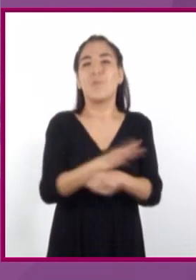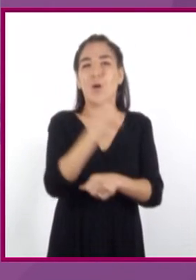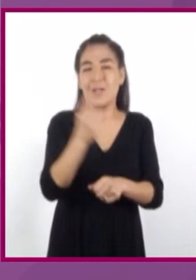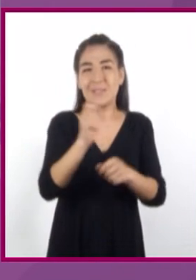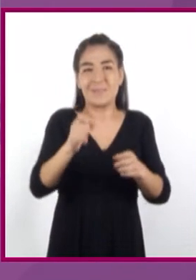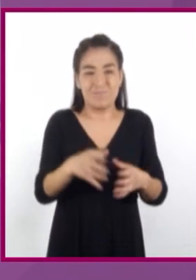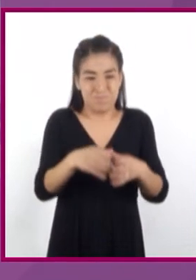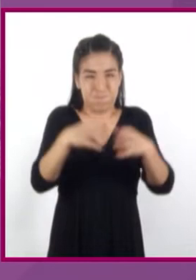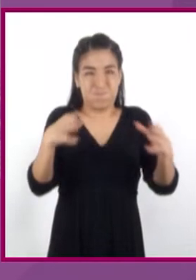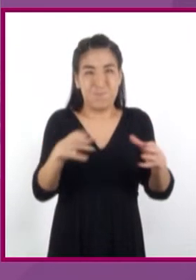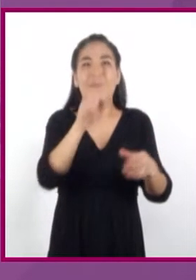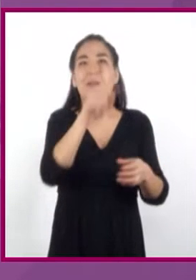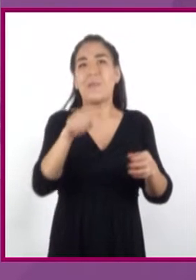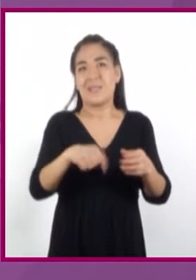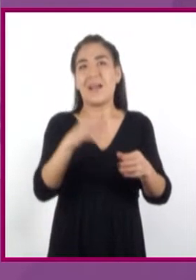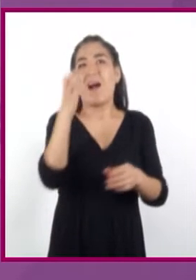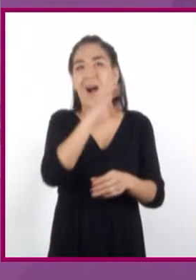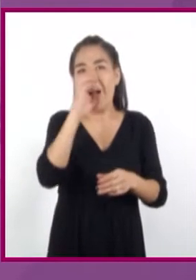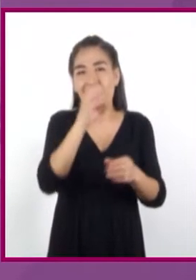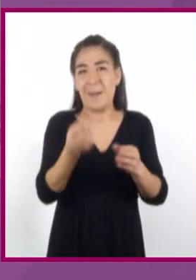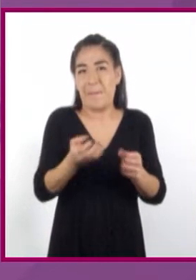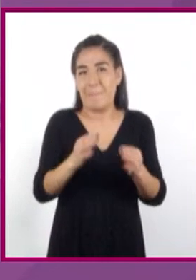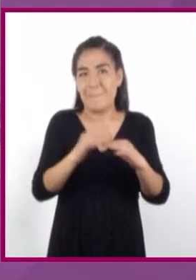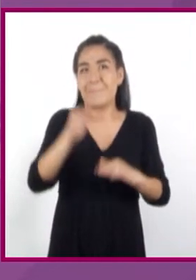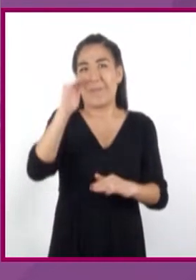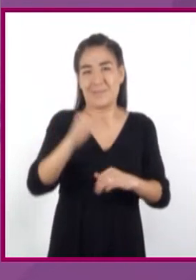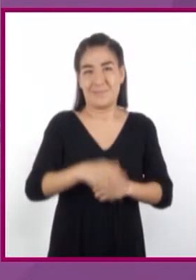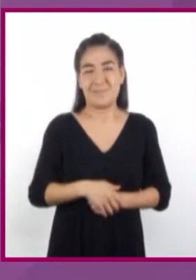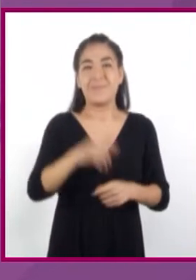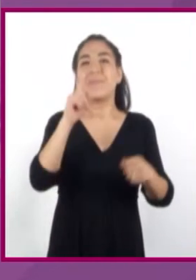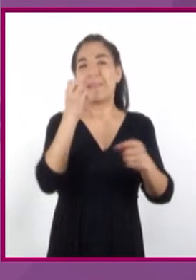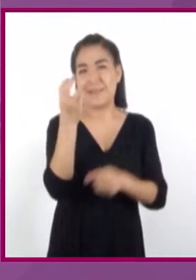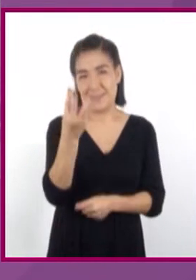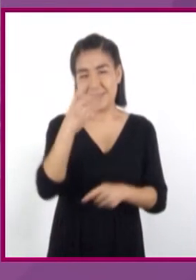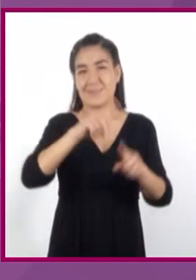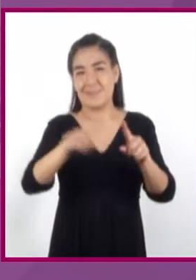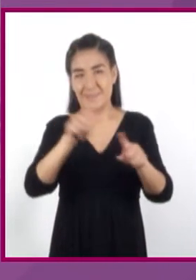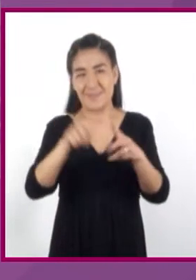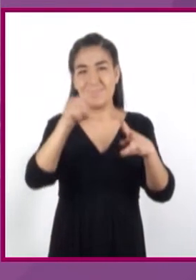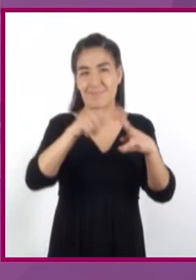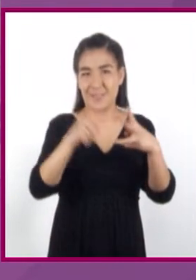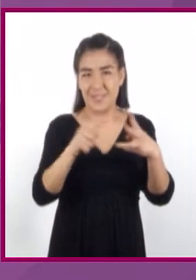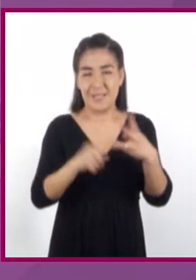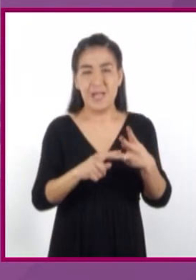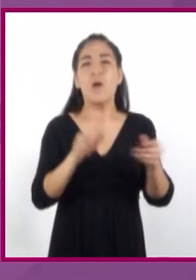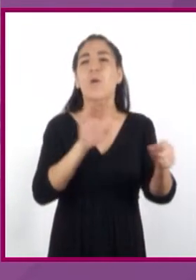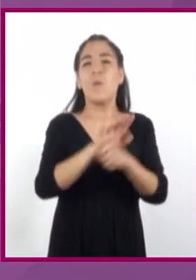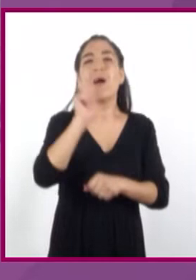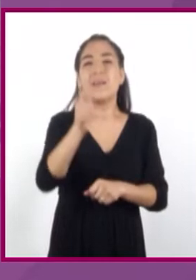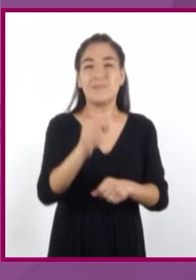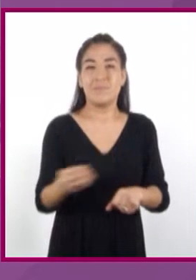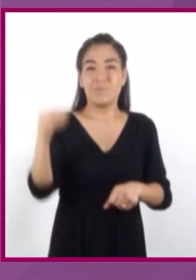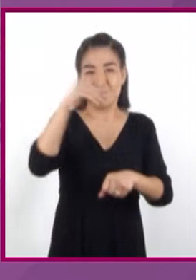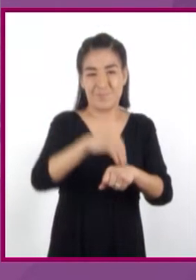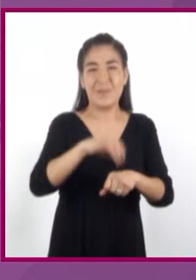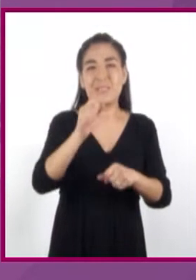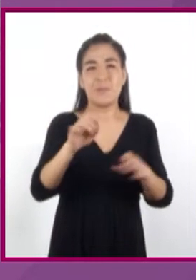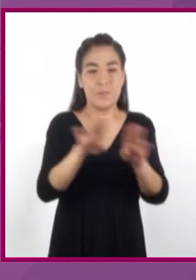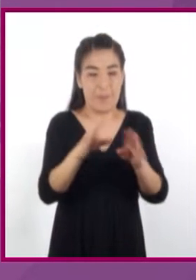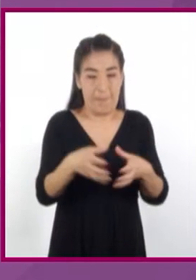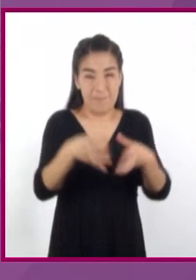de la temperatura. Existen tres diferentes tipos de dilatación. Y aunque todas implican aumento de volumen,